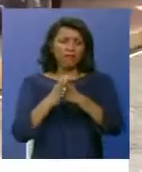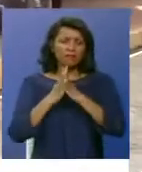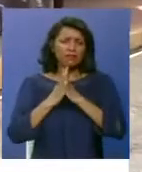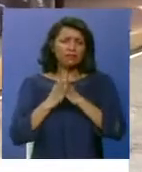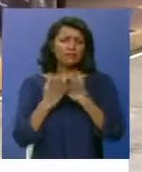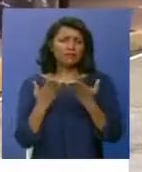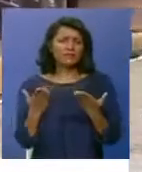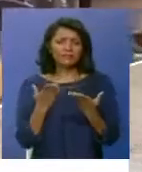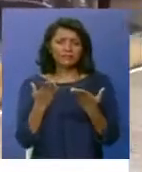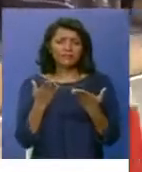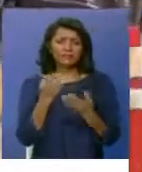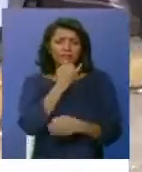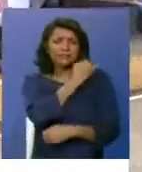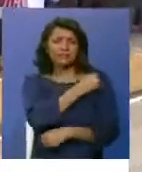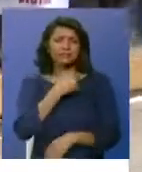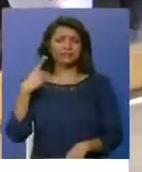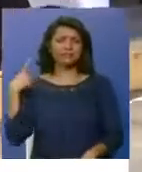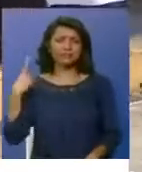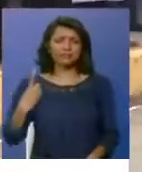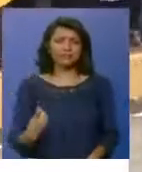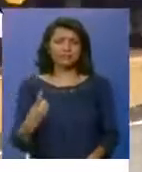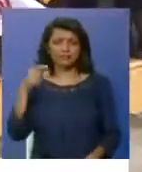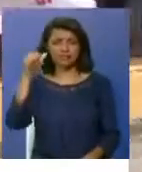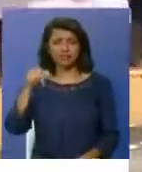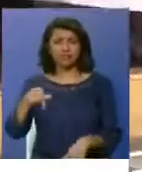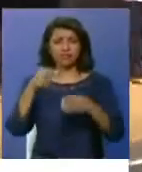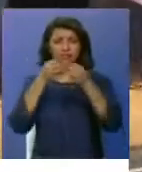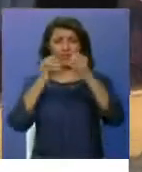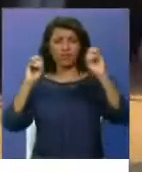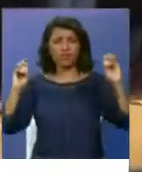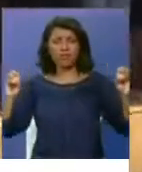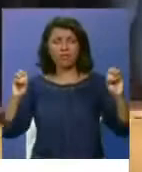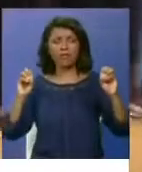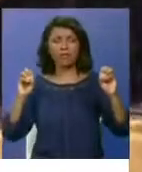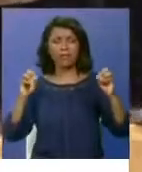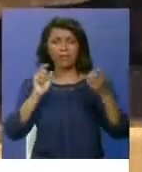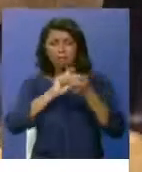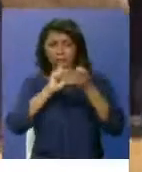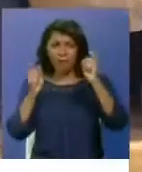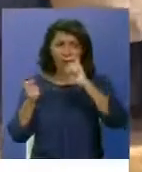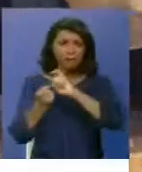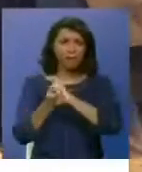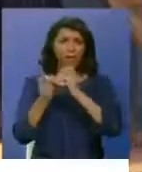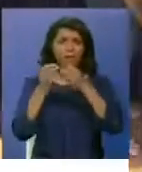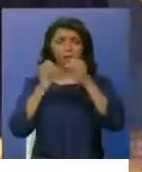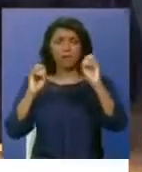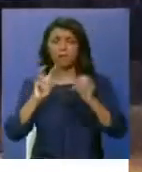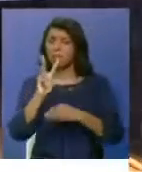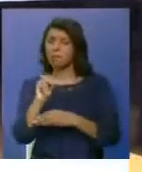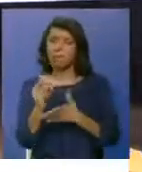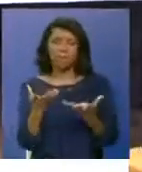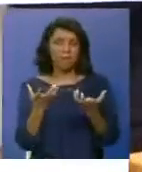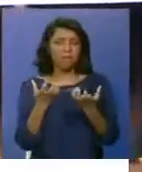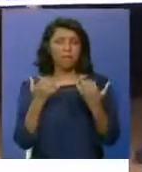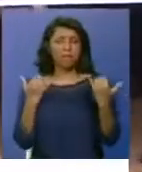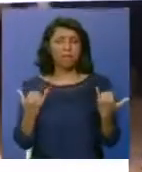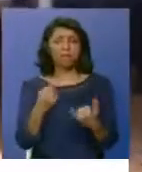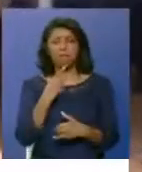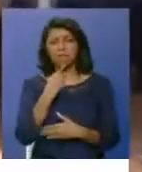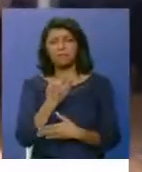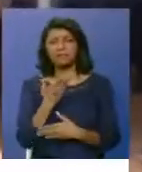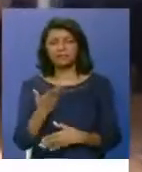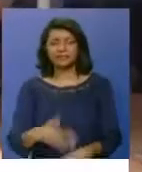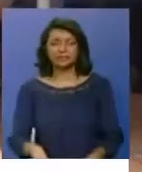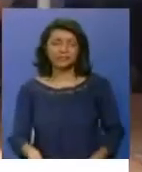a la Junta Directiva de la Lotería Nacional que no se dé paso a la lotería electrónica. Está con nosotros uno de los